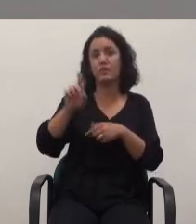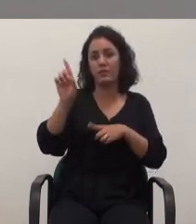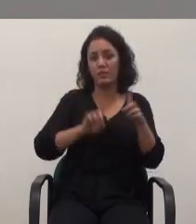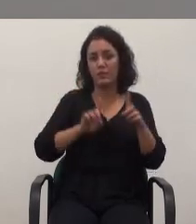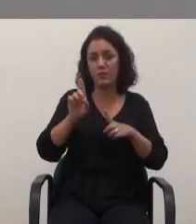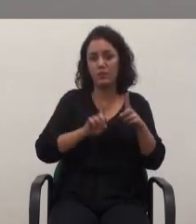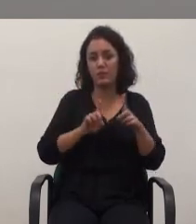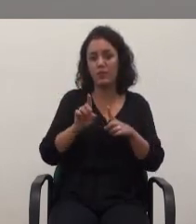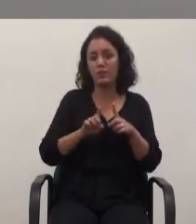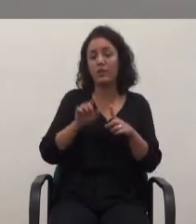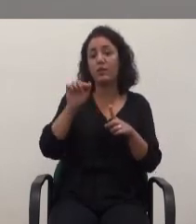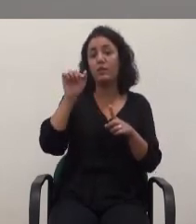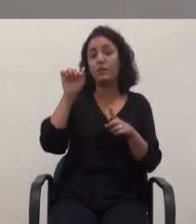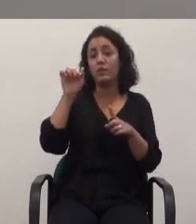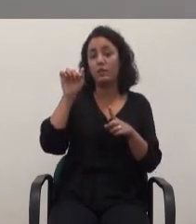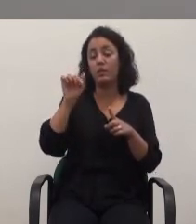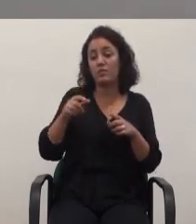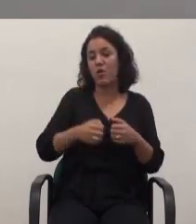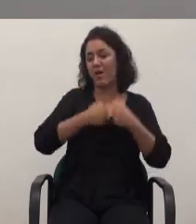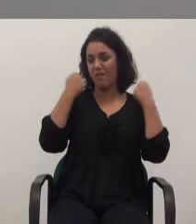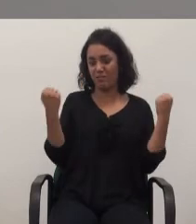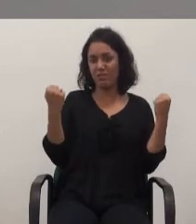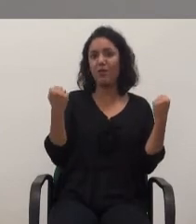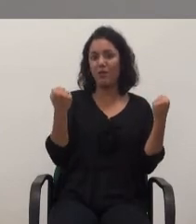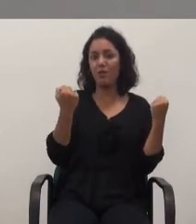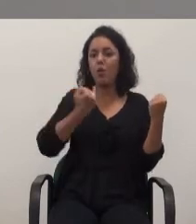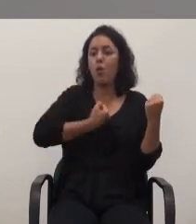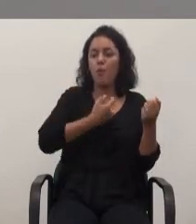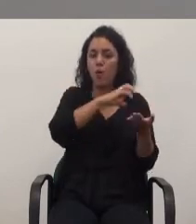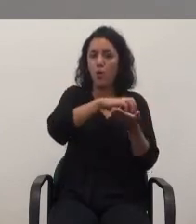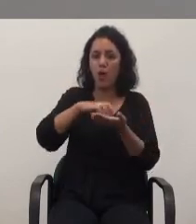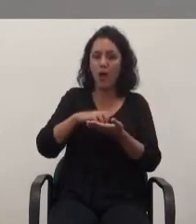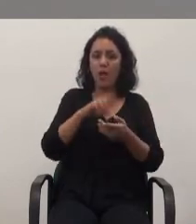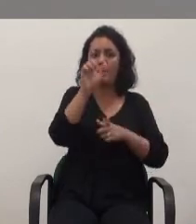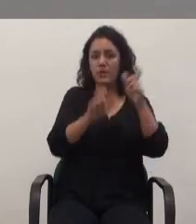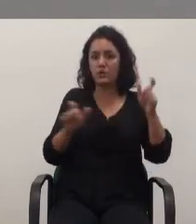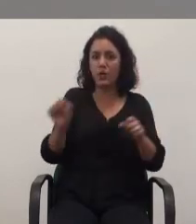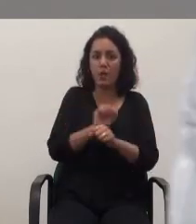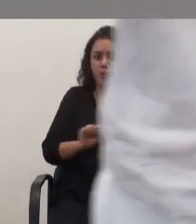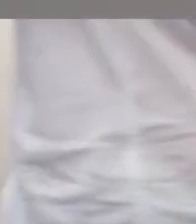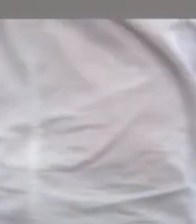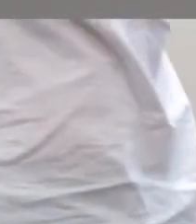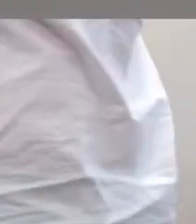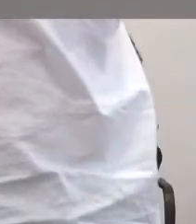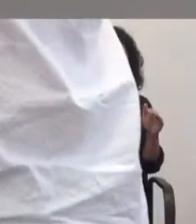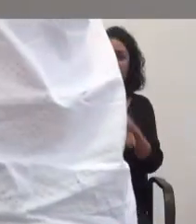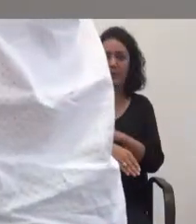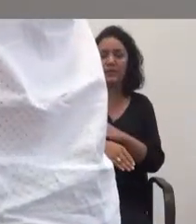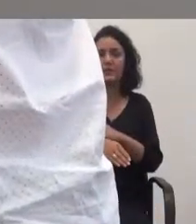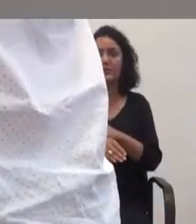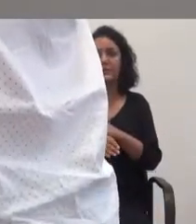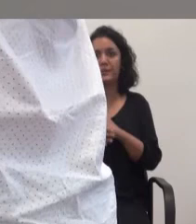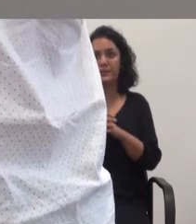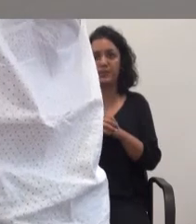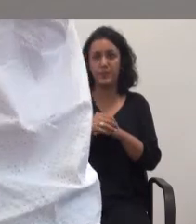y que esto ha generado montones de dificultades y montones de presiones en la tarea cotidiana que hacen los docentes y